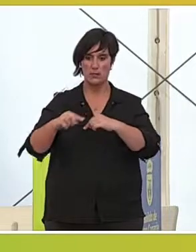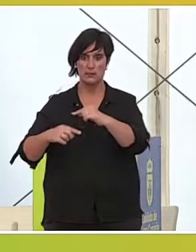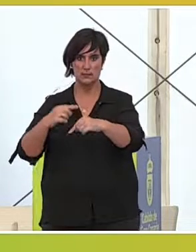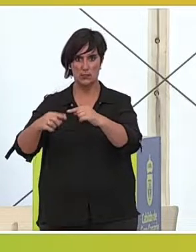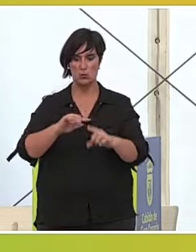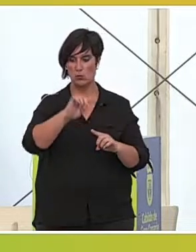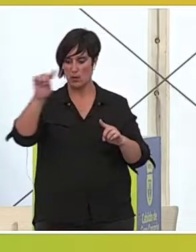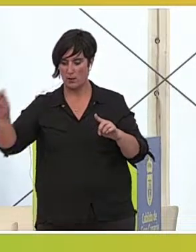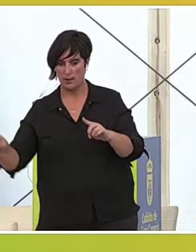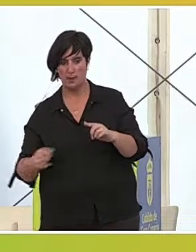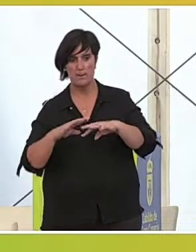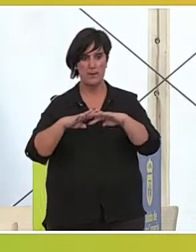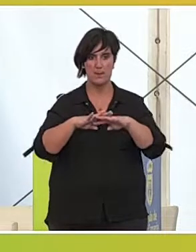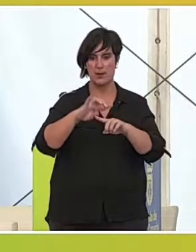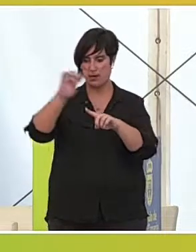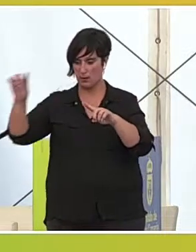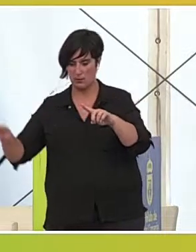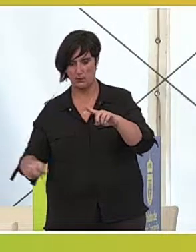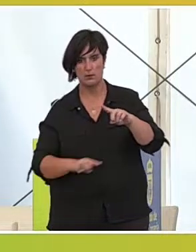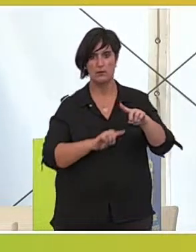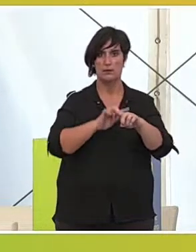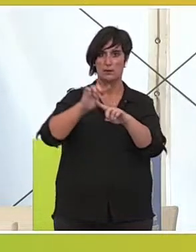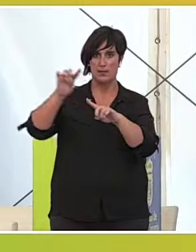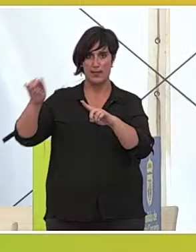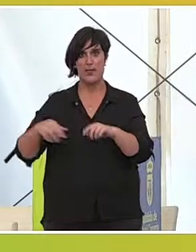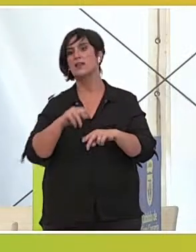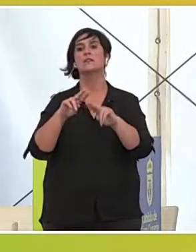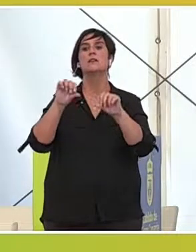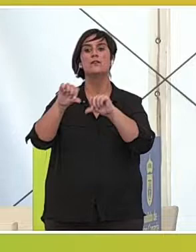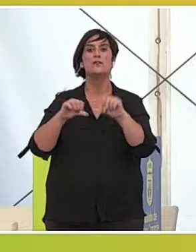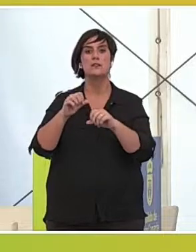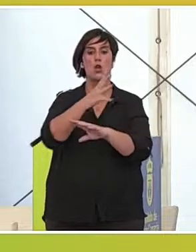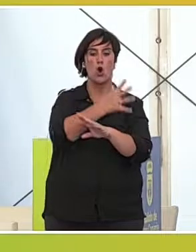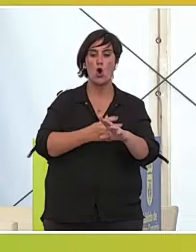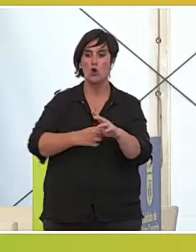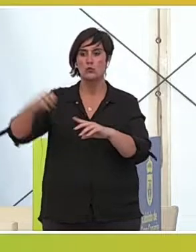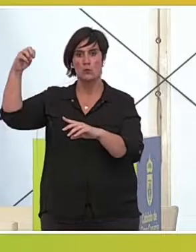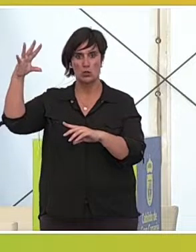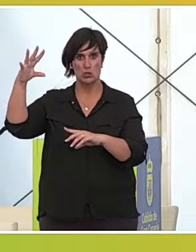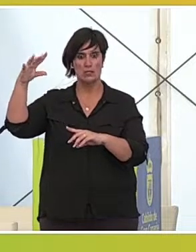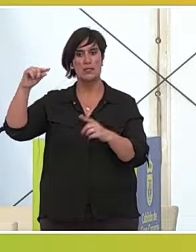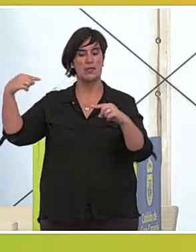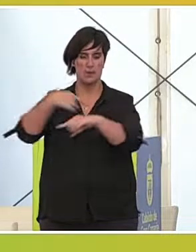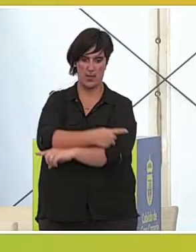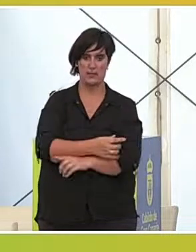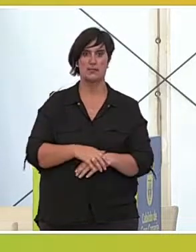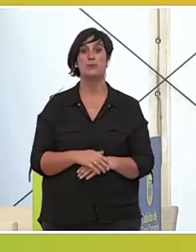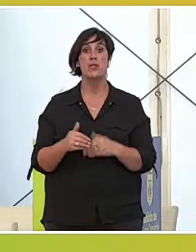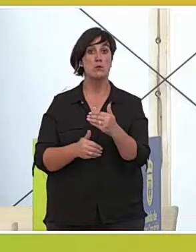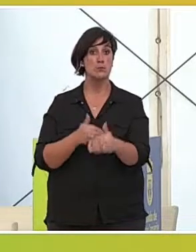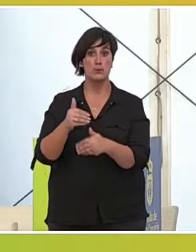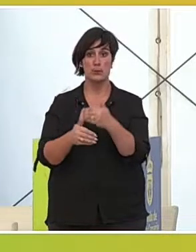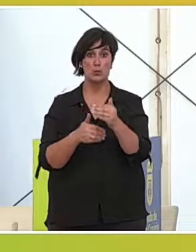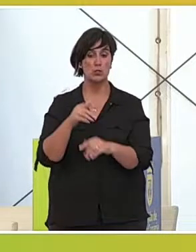a través de las membranas y es cuando se produce el hecho físico de la ósmosis inversa. El proceso, como he dicho,